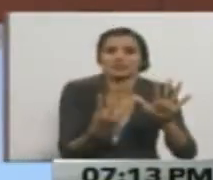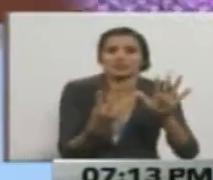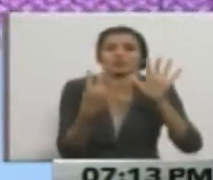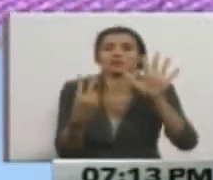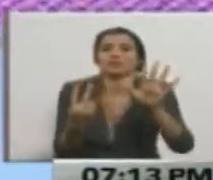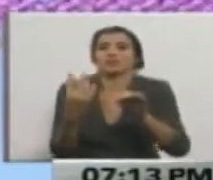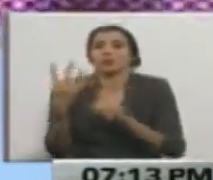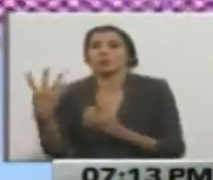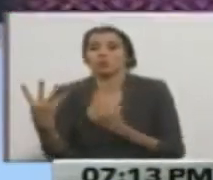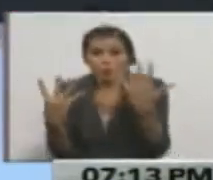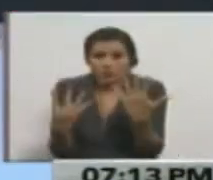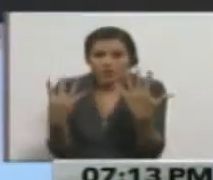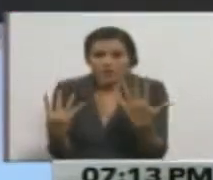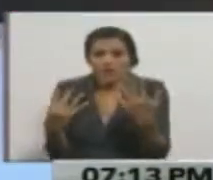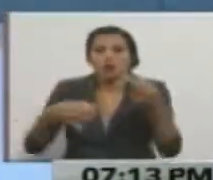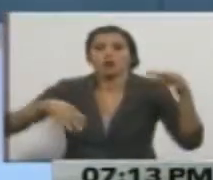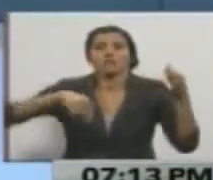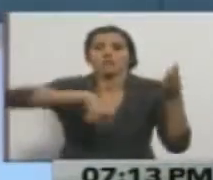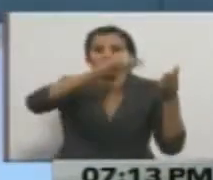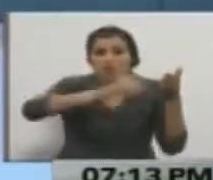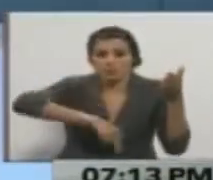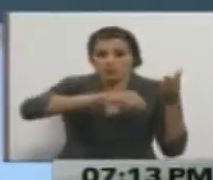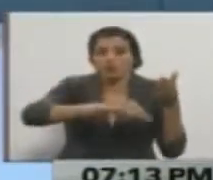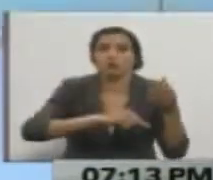1.957.779 registros, de los cuales